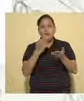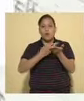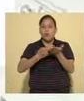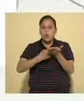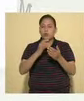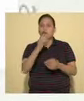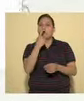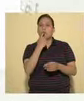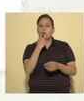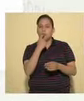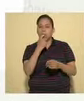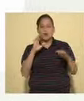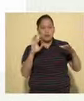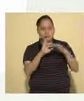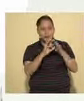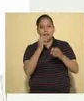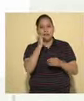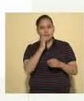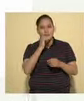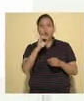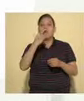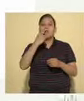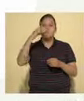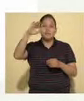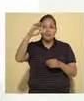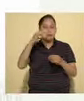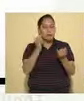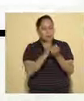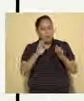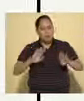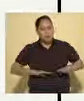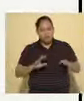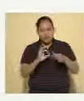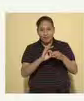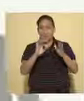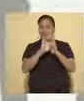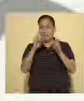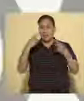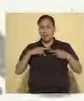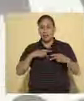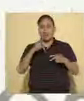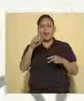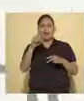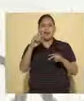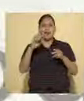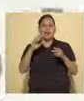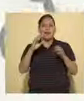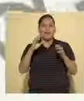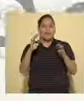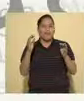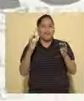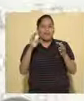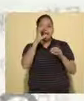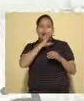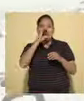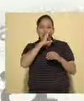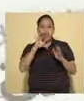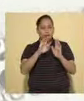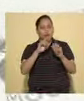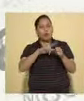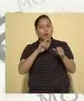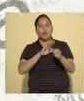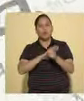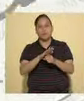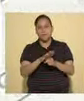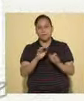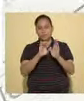los rojos muy intensos, hacia los cerezas. Y todo lo contrario pasa con una persona que es cálida. Si tú eres cálido, entonces los colores que te corresponden